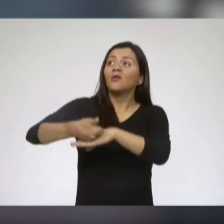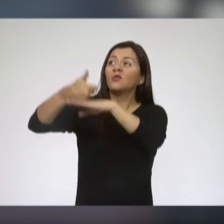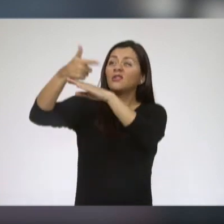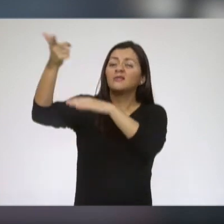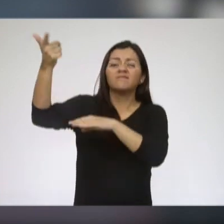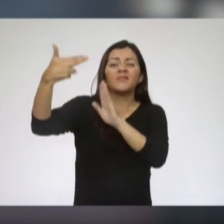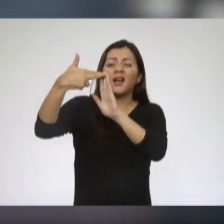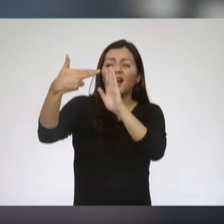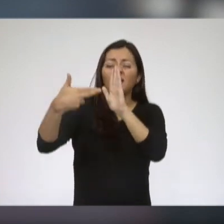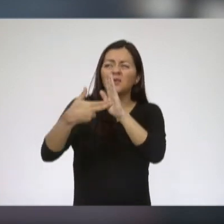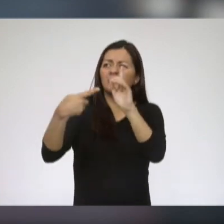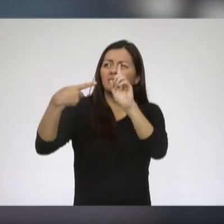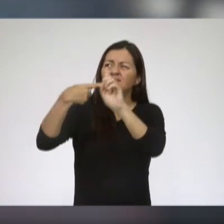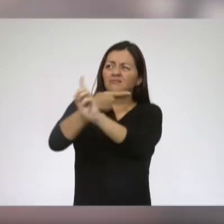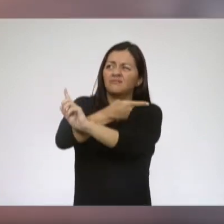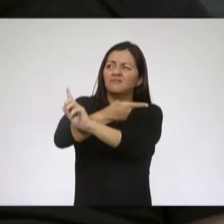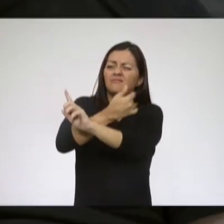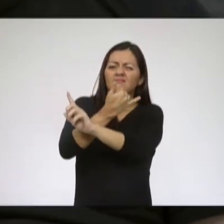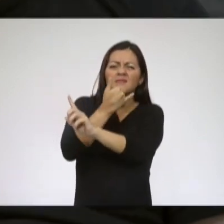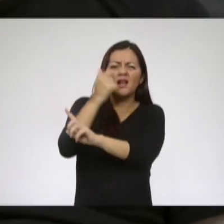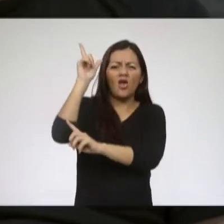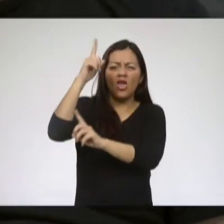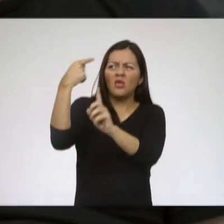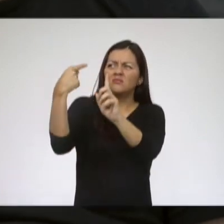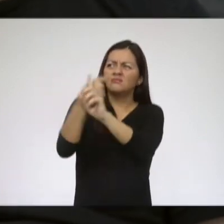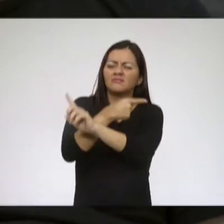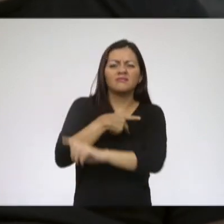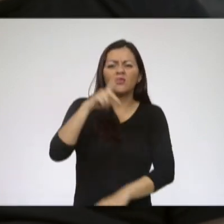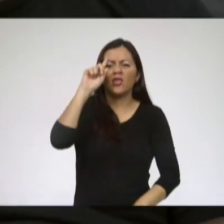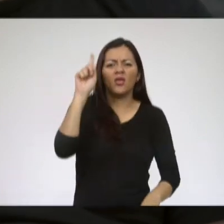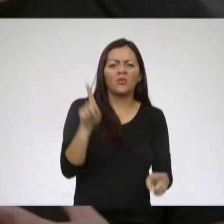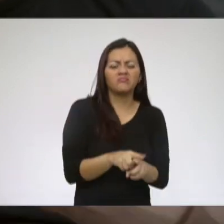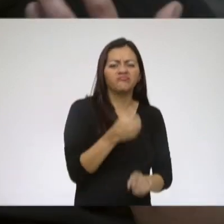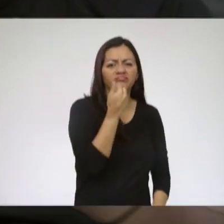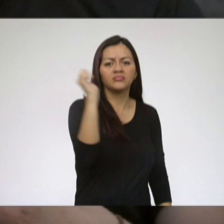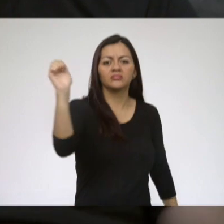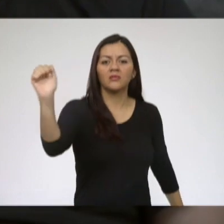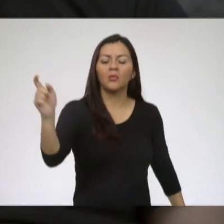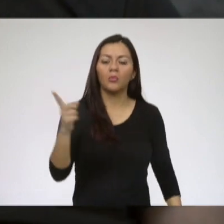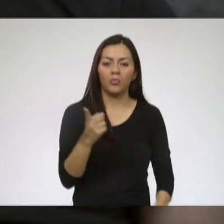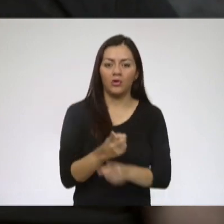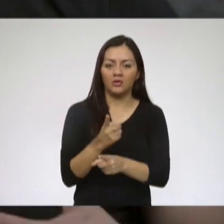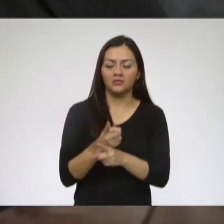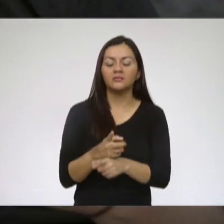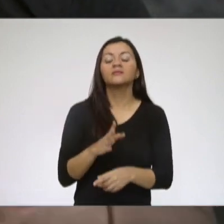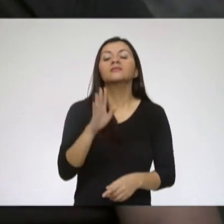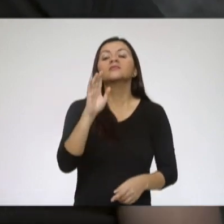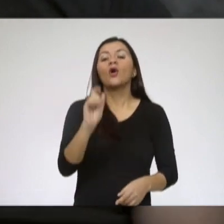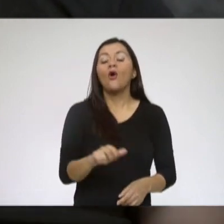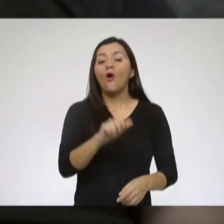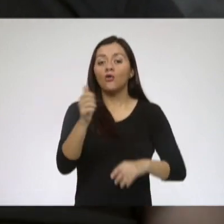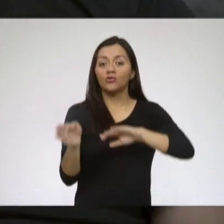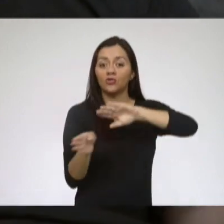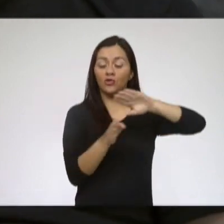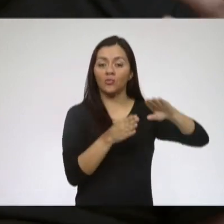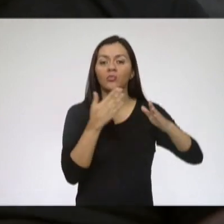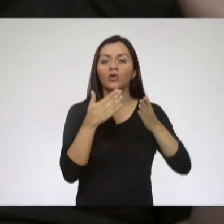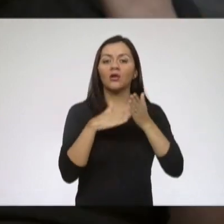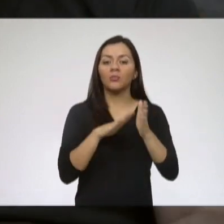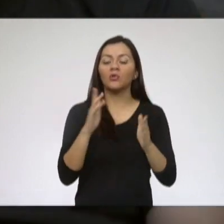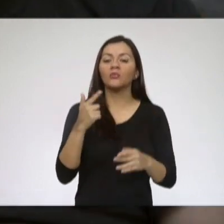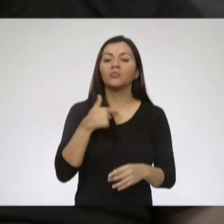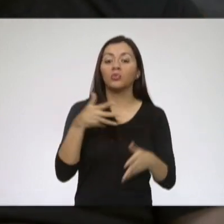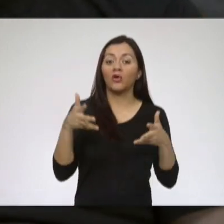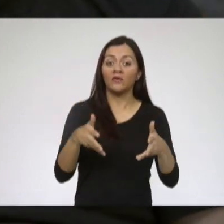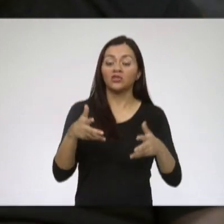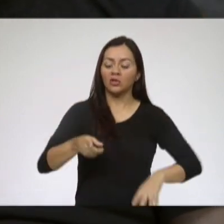dan normas incoherentes y lógicas. Hay veces profesores que ponte, no se sentían docentes, o sea, como compañeros ni alumnos, sino era el hecho